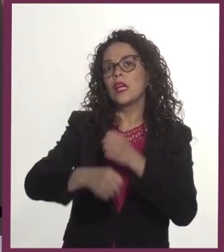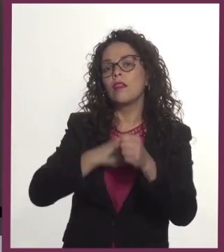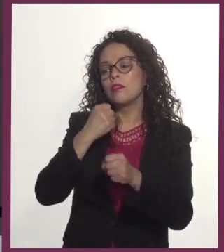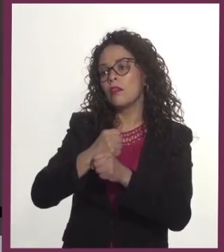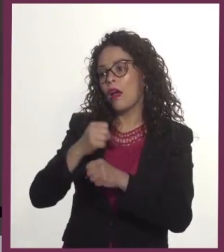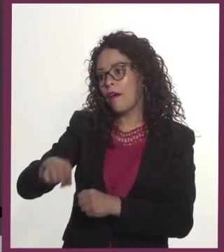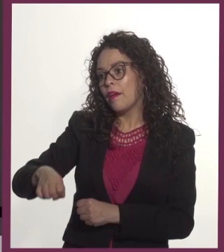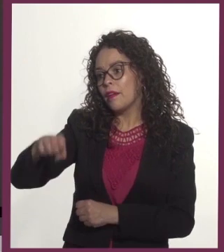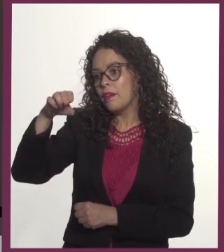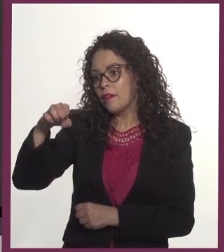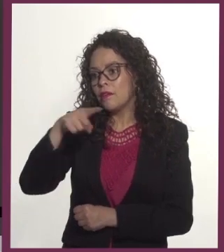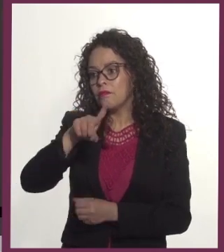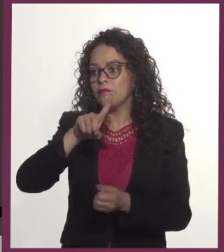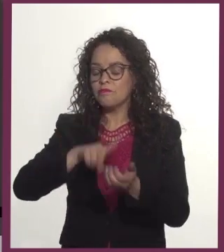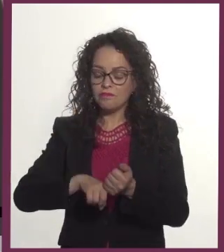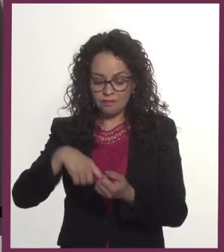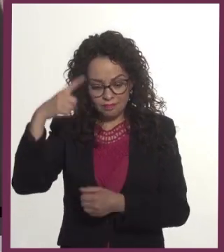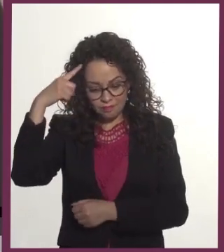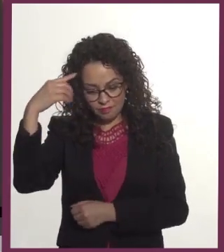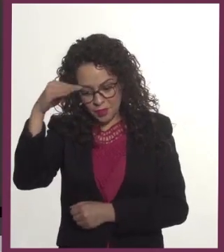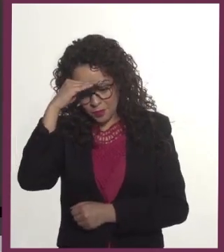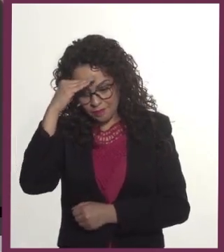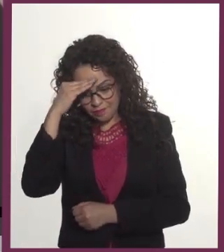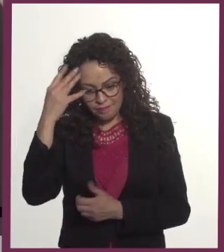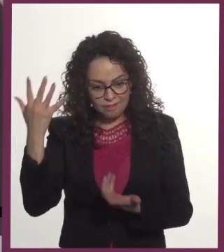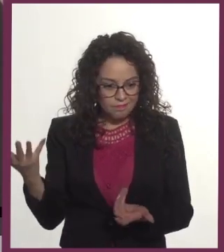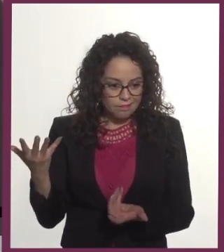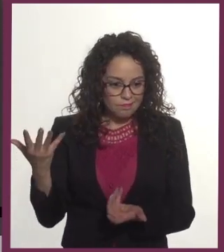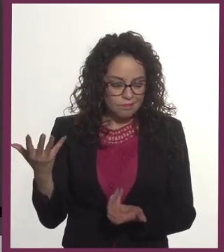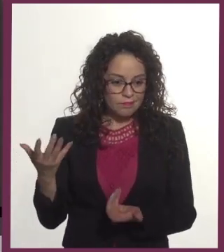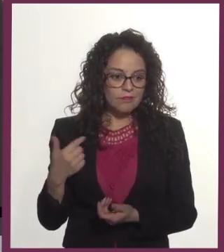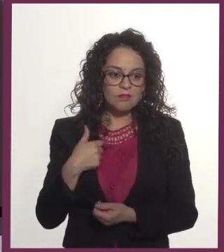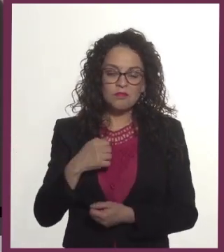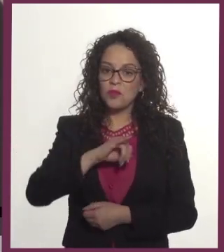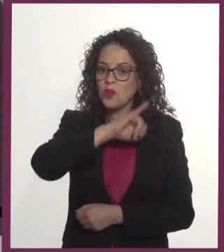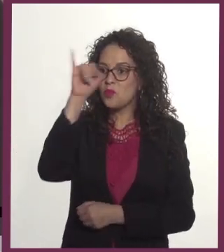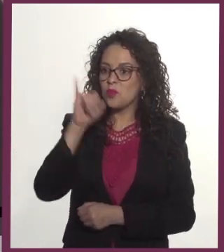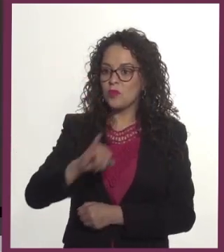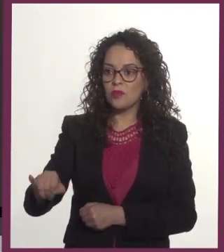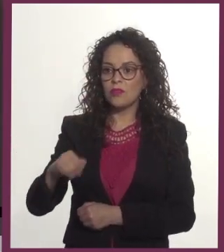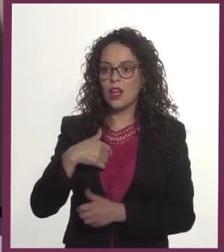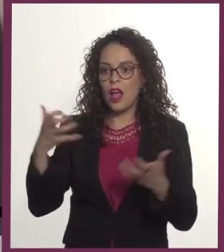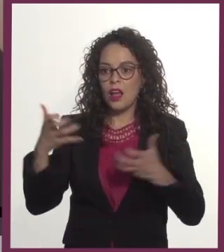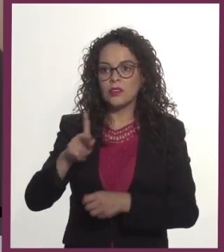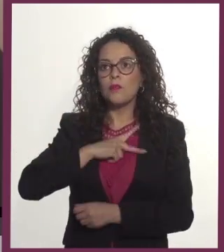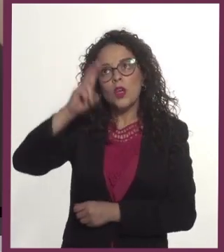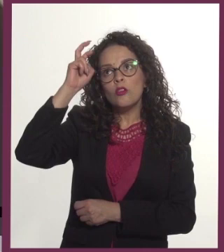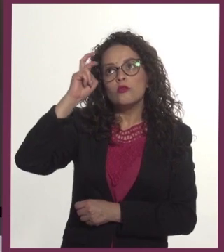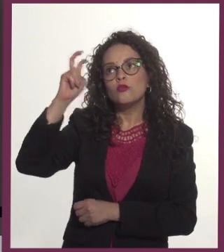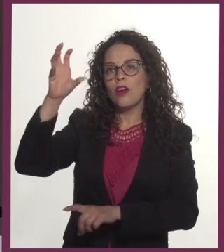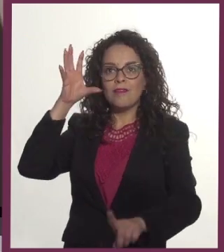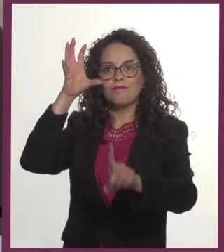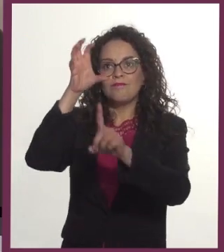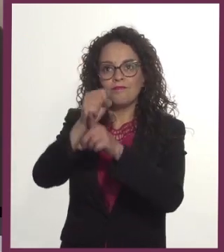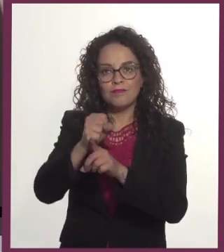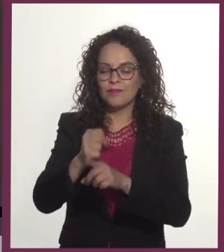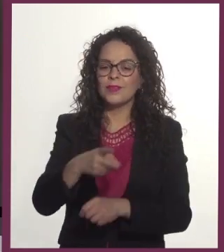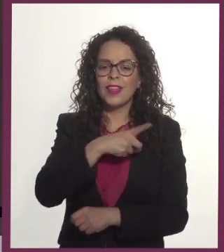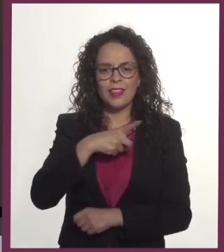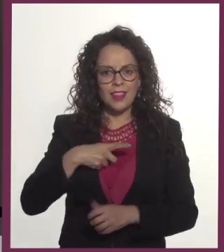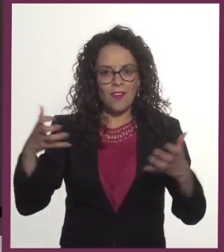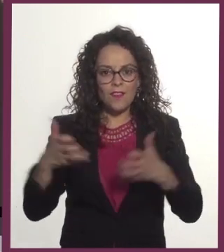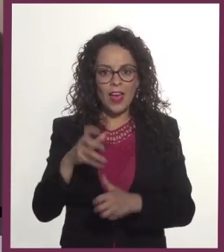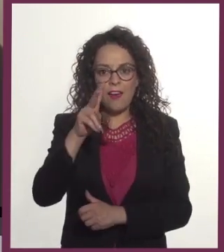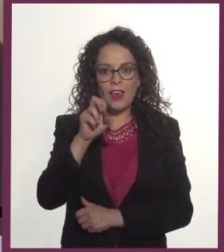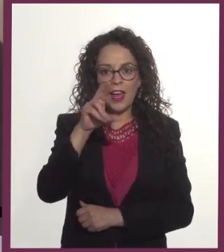tengas 60 años y que estés remordiéndote la conciencia en el sofá pensando en que nunca te atreviste a seguir tus sueños. Ponte a